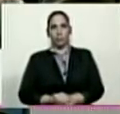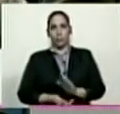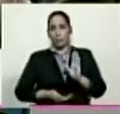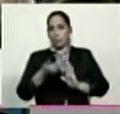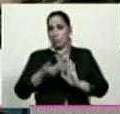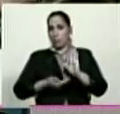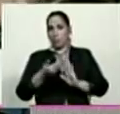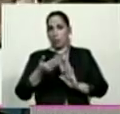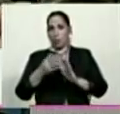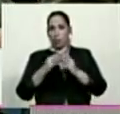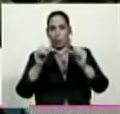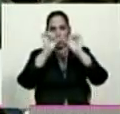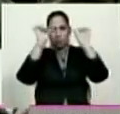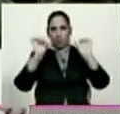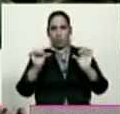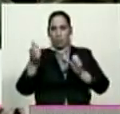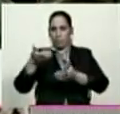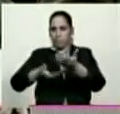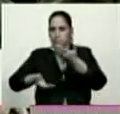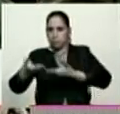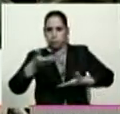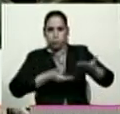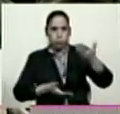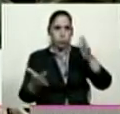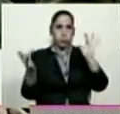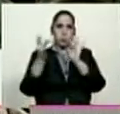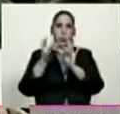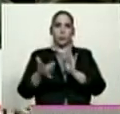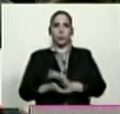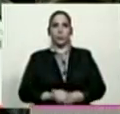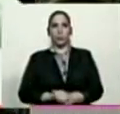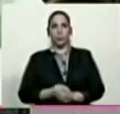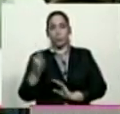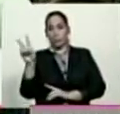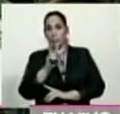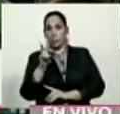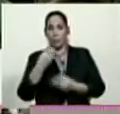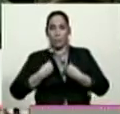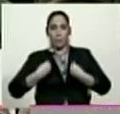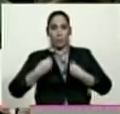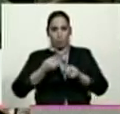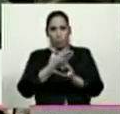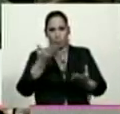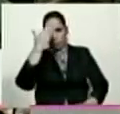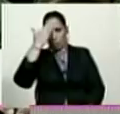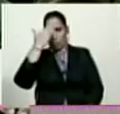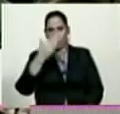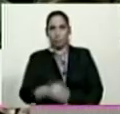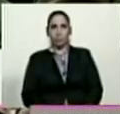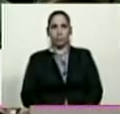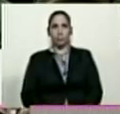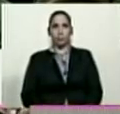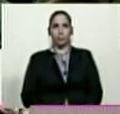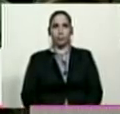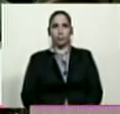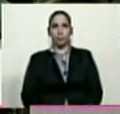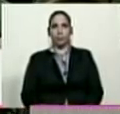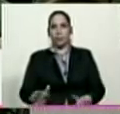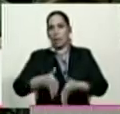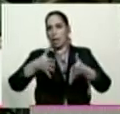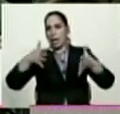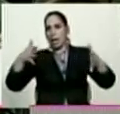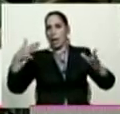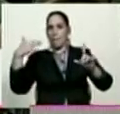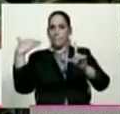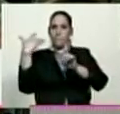importante todos estos sistemas de coordinación. Venezuela está viviendo, como ustedes saben, una gran